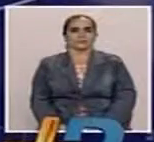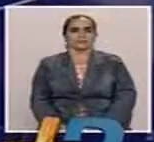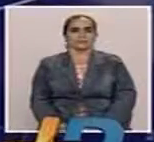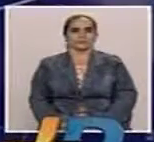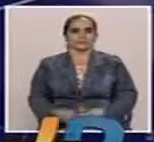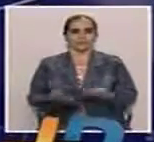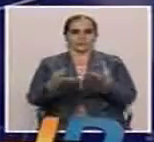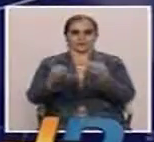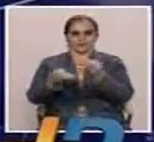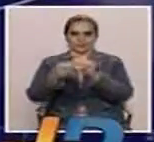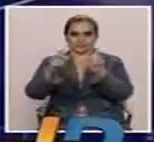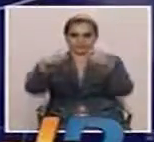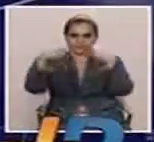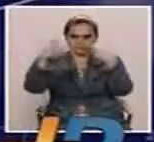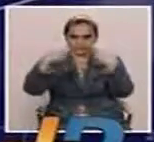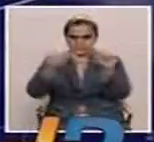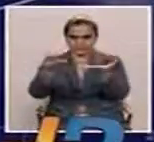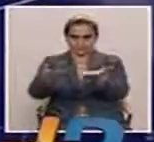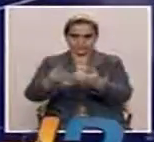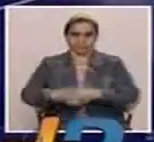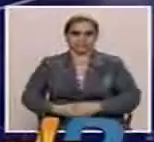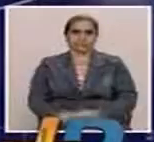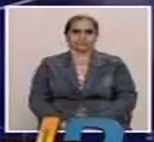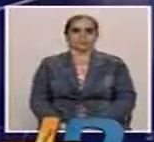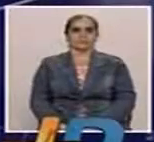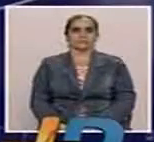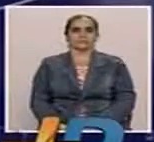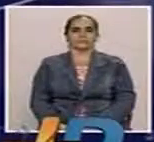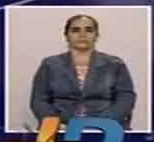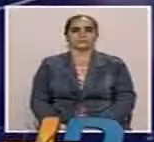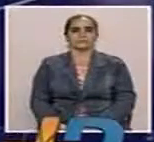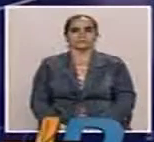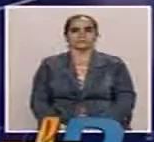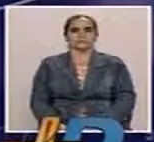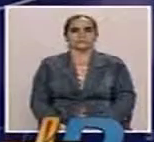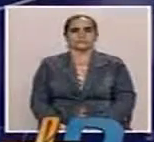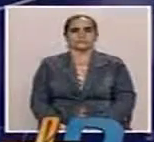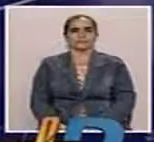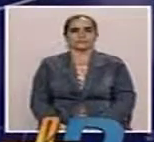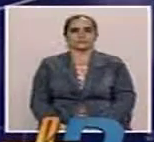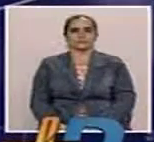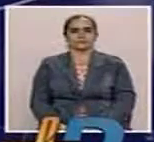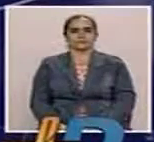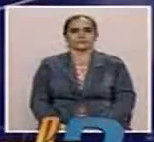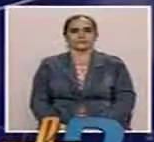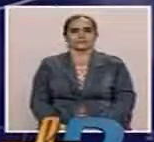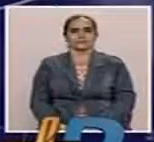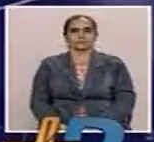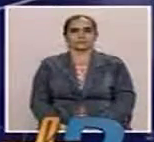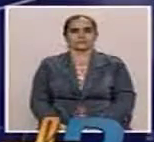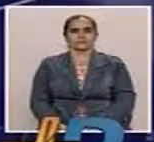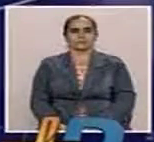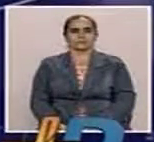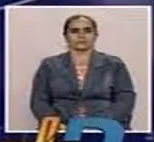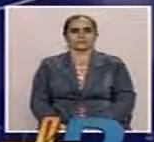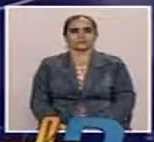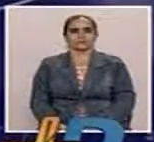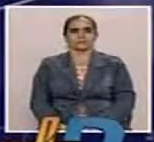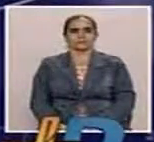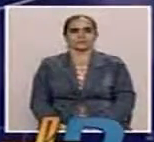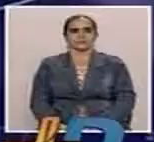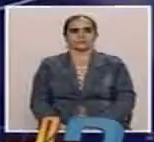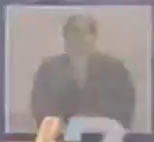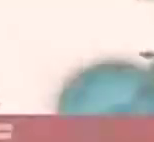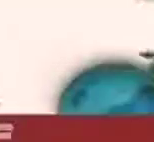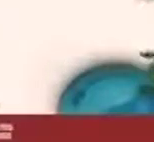La siguiente es una mención comercial. Solo por esta Navidad, Claro te regala la mitad de tu smartphone para que te des un súper regalo.